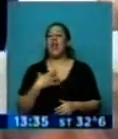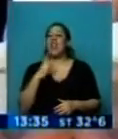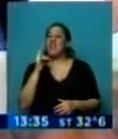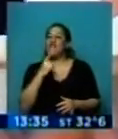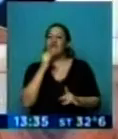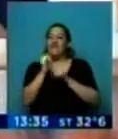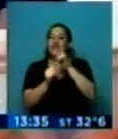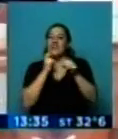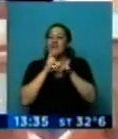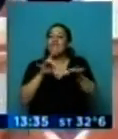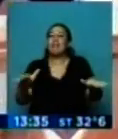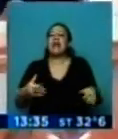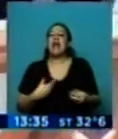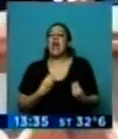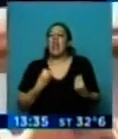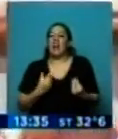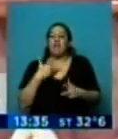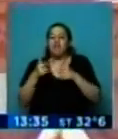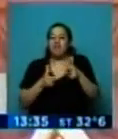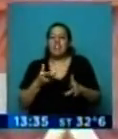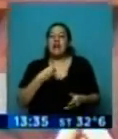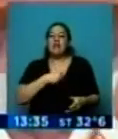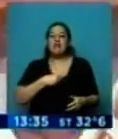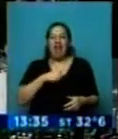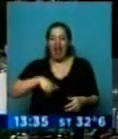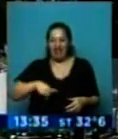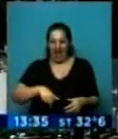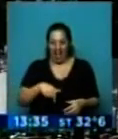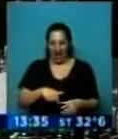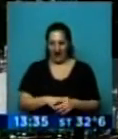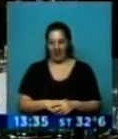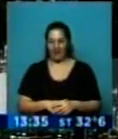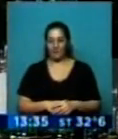transmitirle todo lo que uno siente hoy acá.